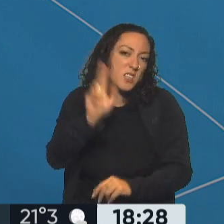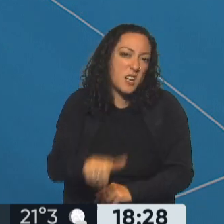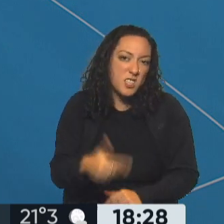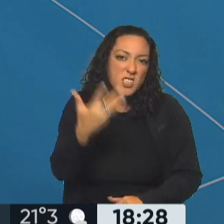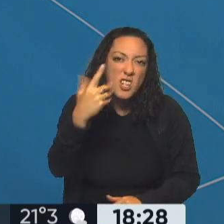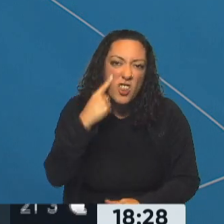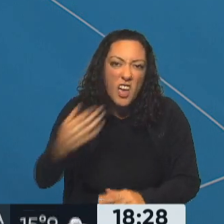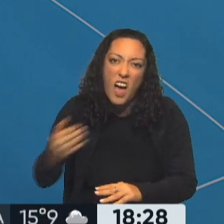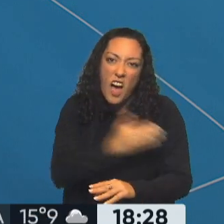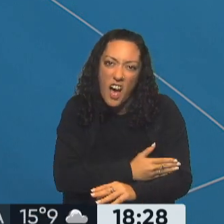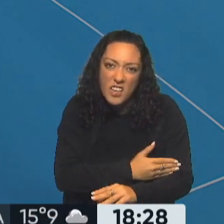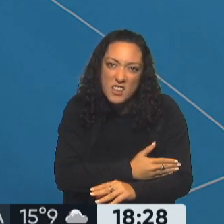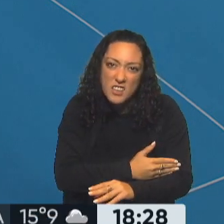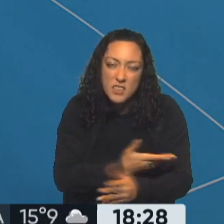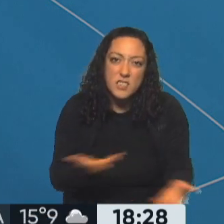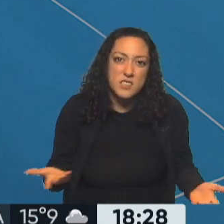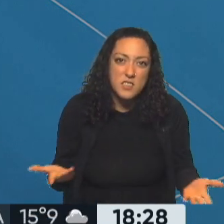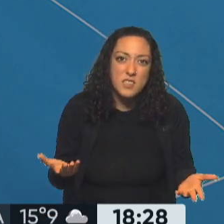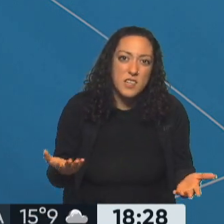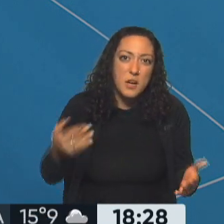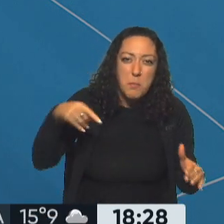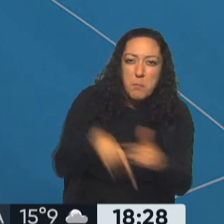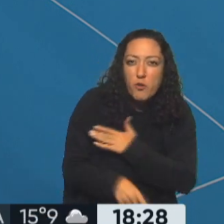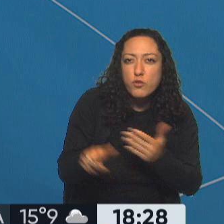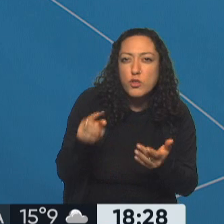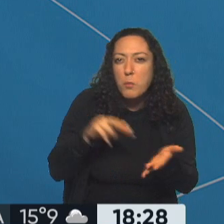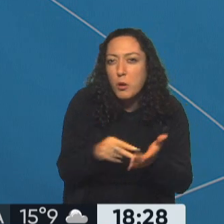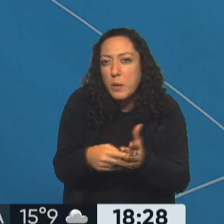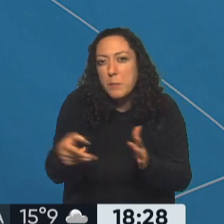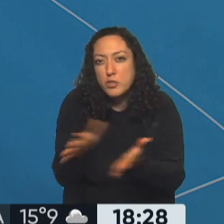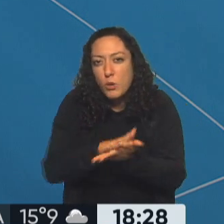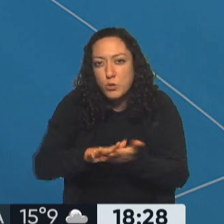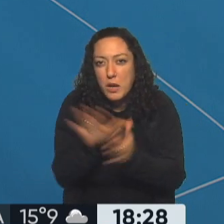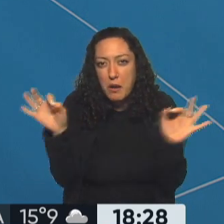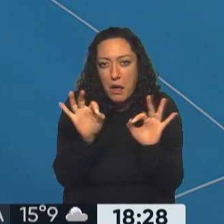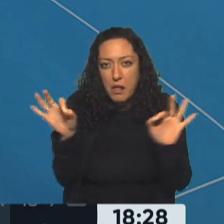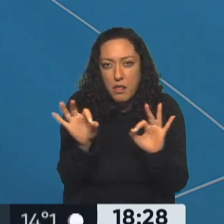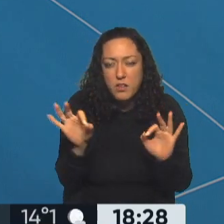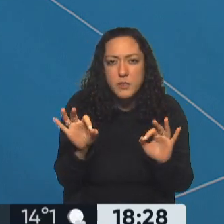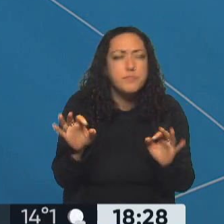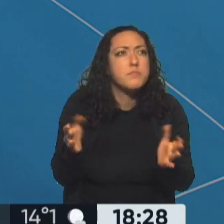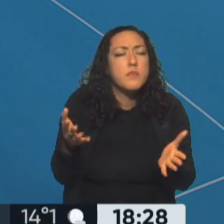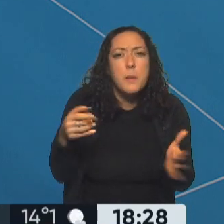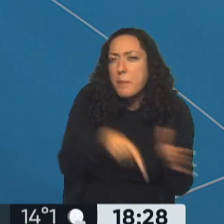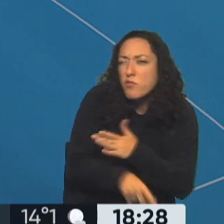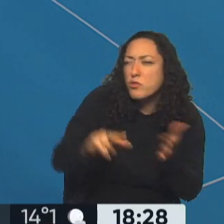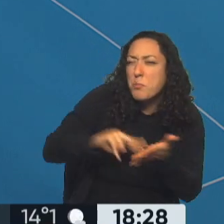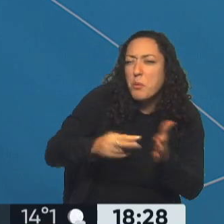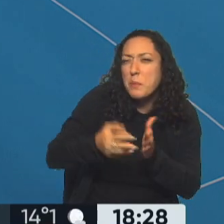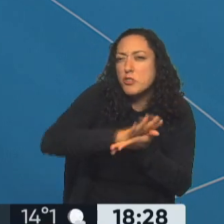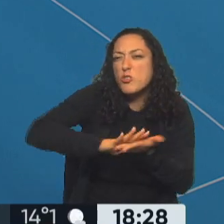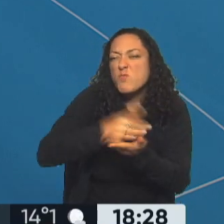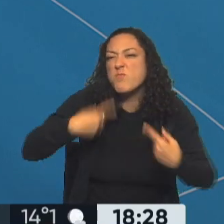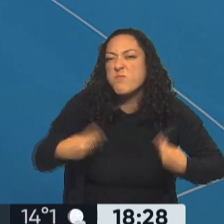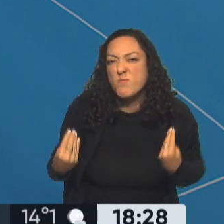5 días antes, sin resolver sobre el fondo de la cuestión, porque, a ver... ¿Qué implica resolver sobre el fondo de la cuestión? A ver,